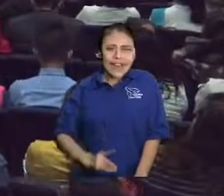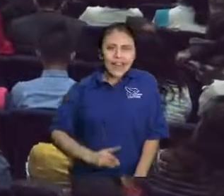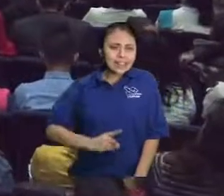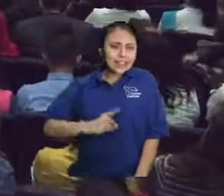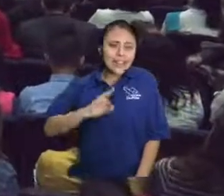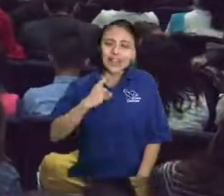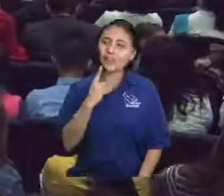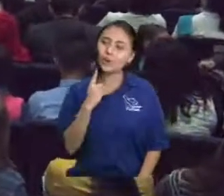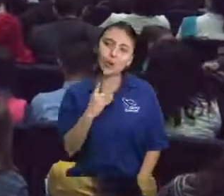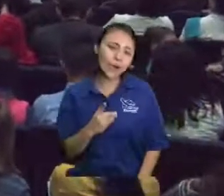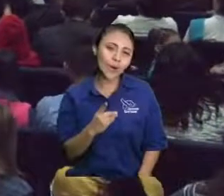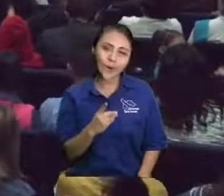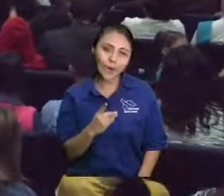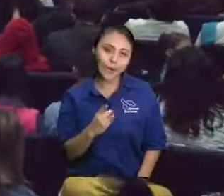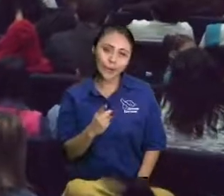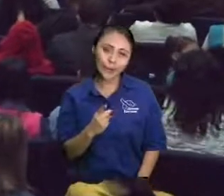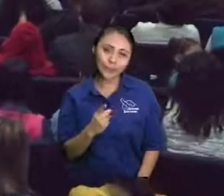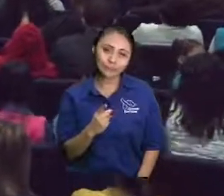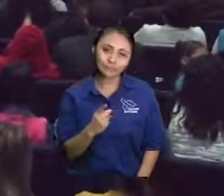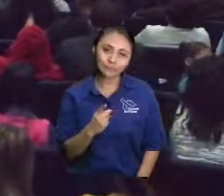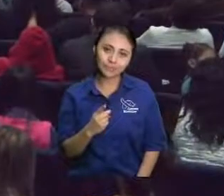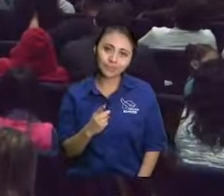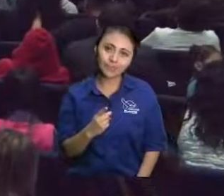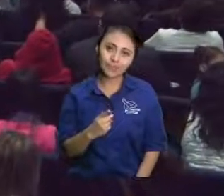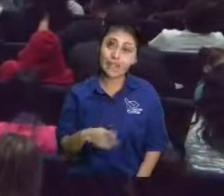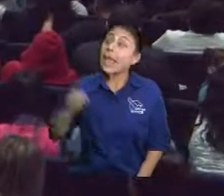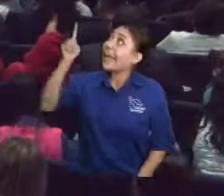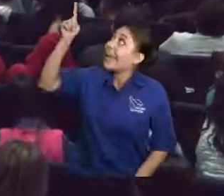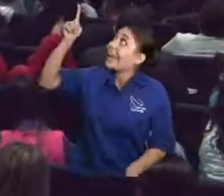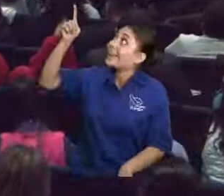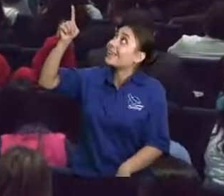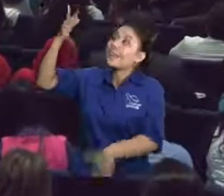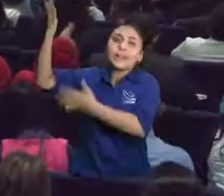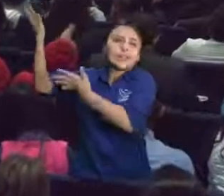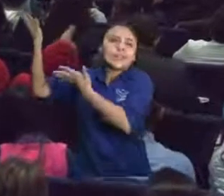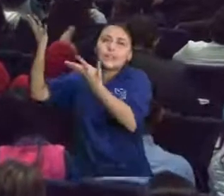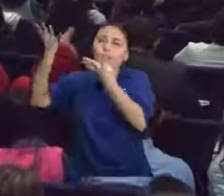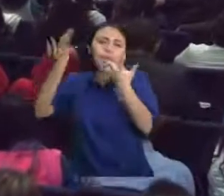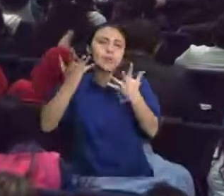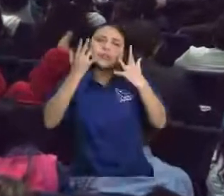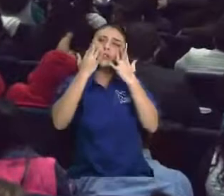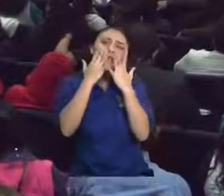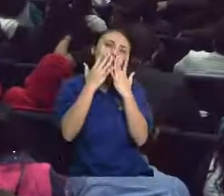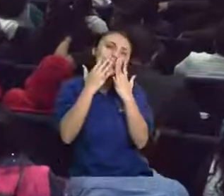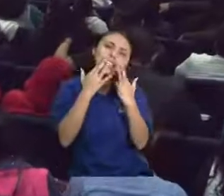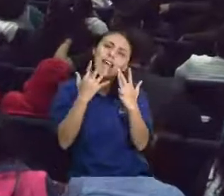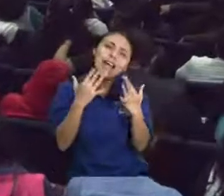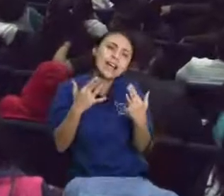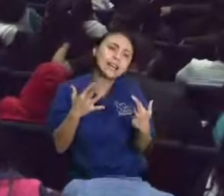sin merecerlo, dio su sangre